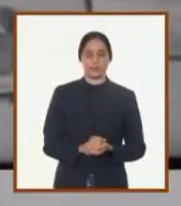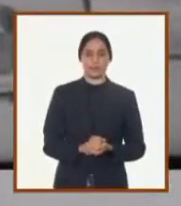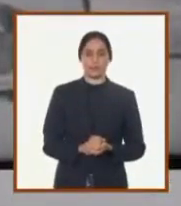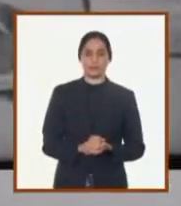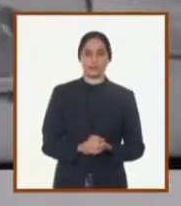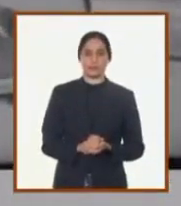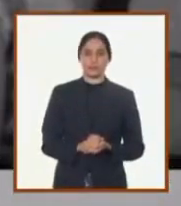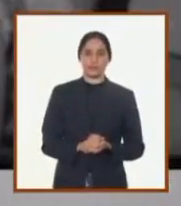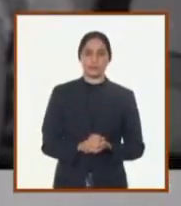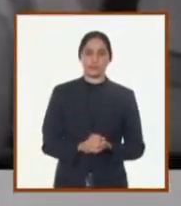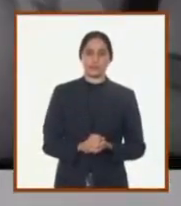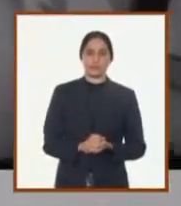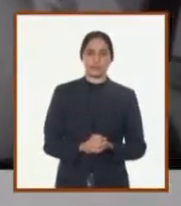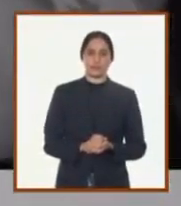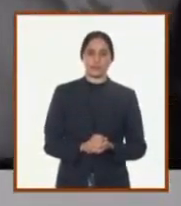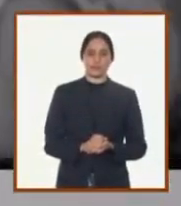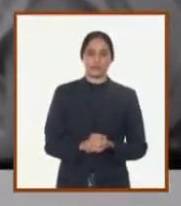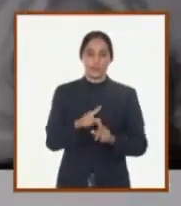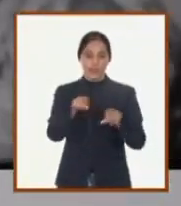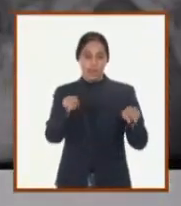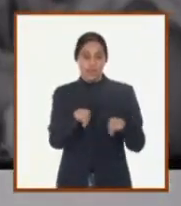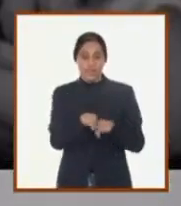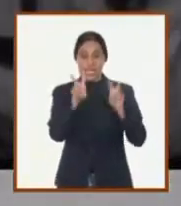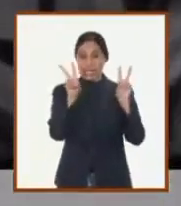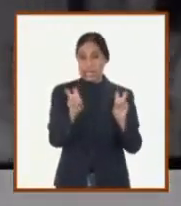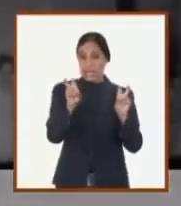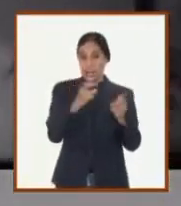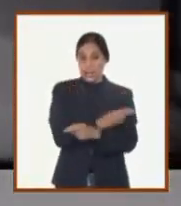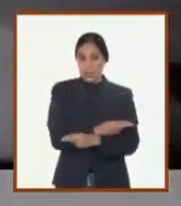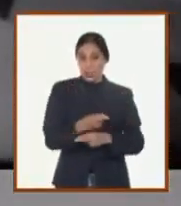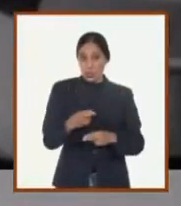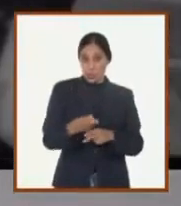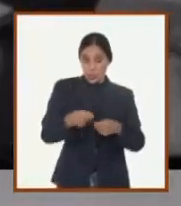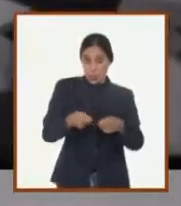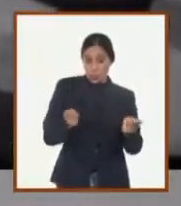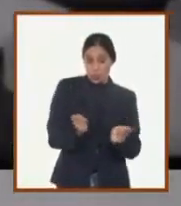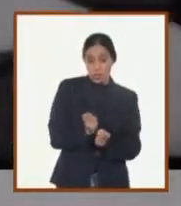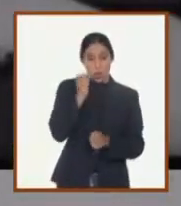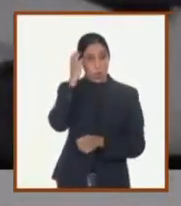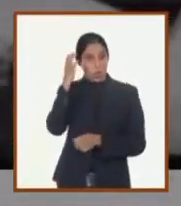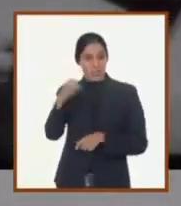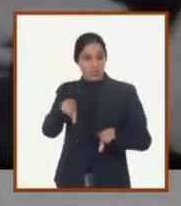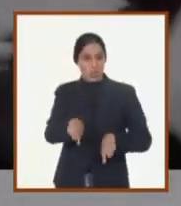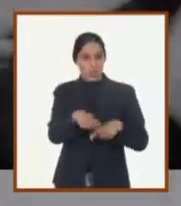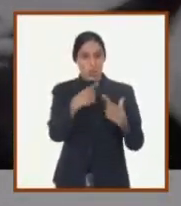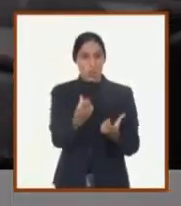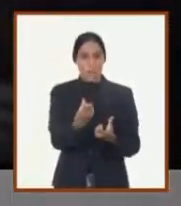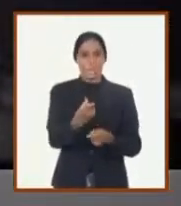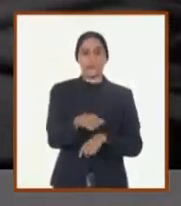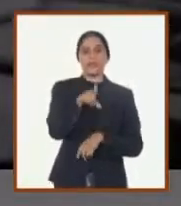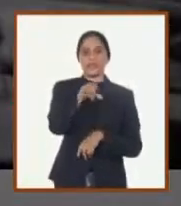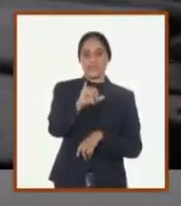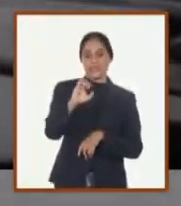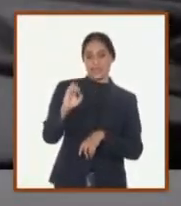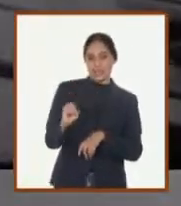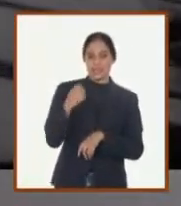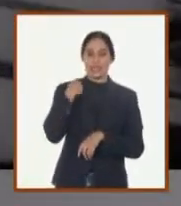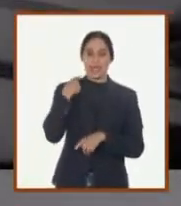seguimos la oficina de asuntos históricos del Consejo de estado cumple su vio aniversario